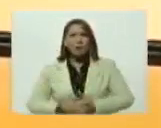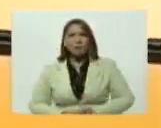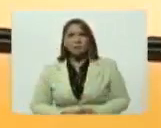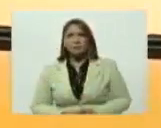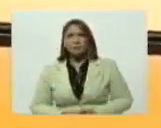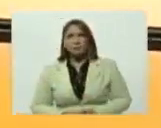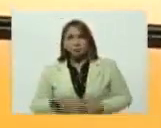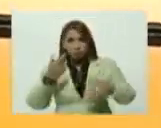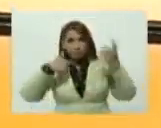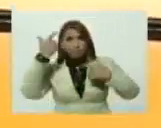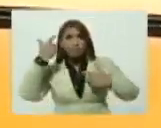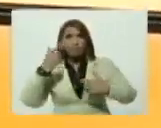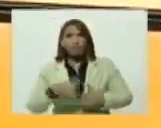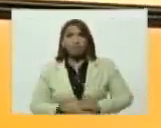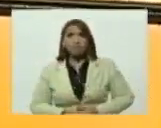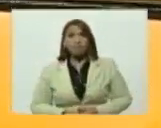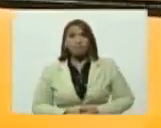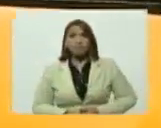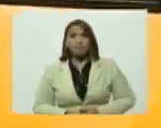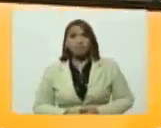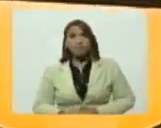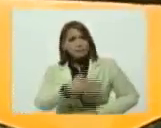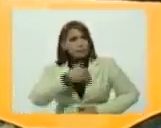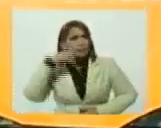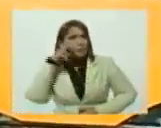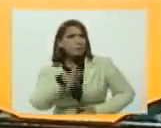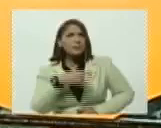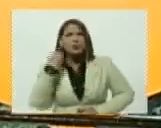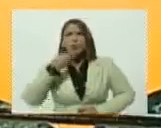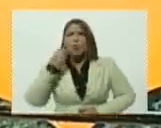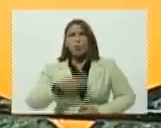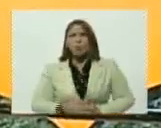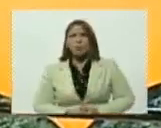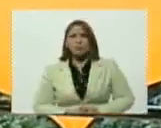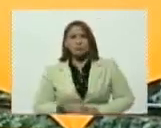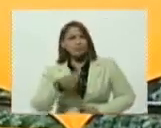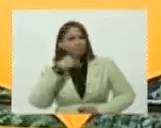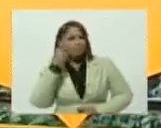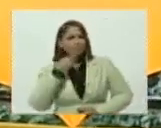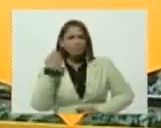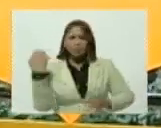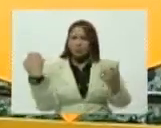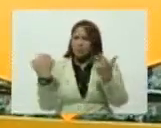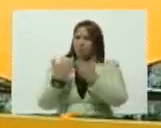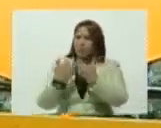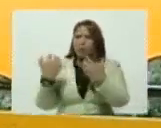está Chávez. Él quiere que lo vean. ¡Joven, joven en batalla!